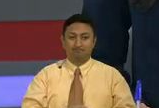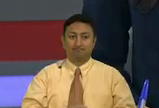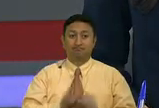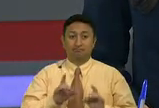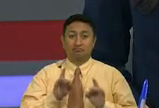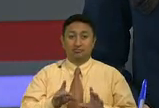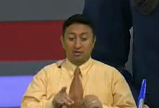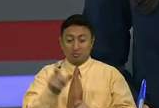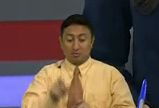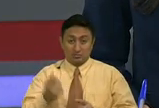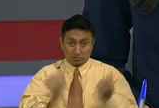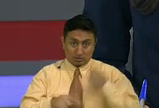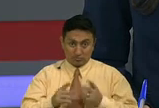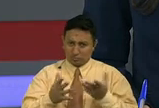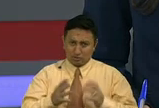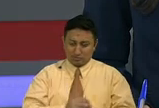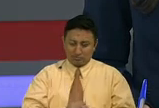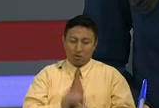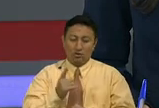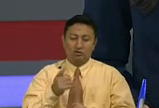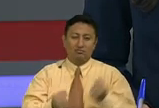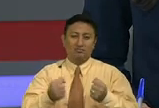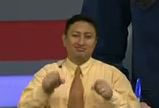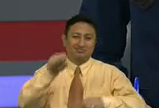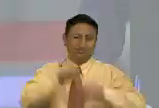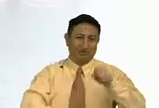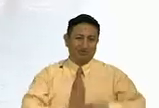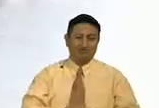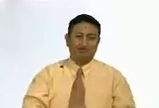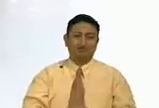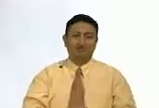se registraron personas heridas, solo daños materiales.